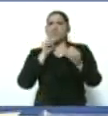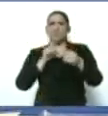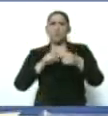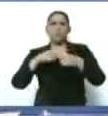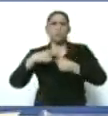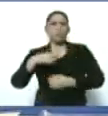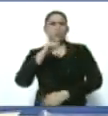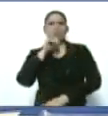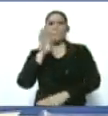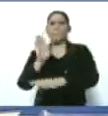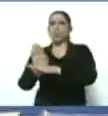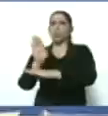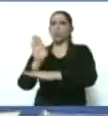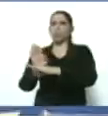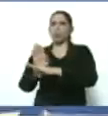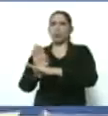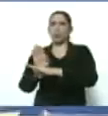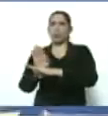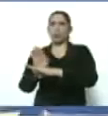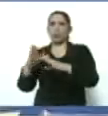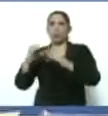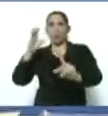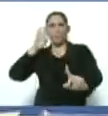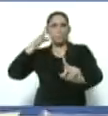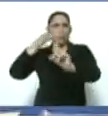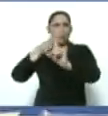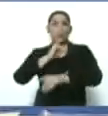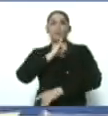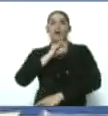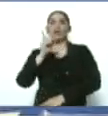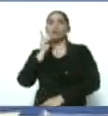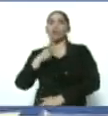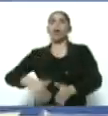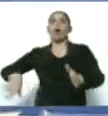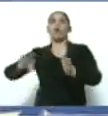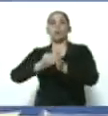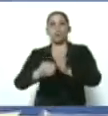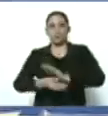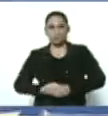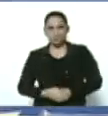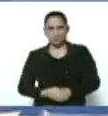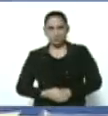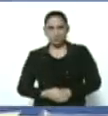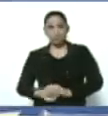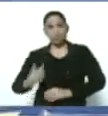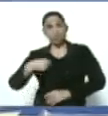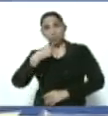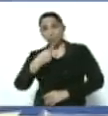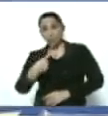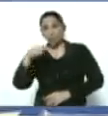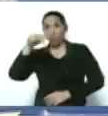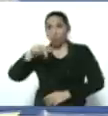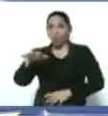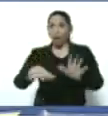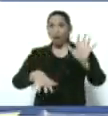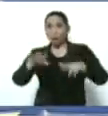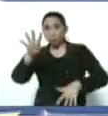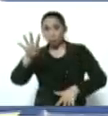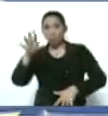los protegen. Y todo a punto a Iván Duque otra vez. Lo estoy diciendo hoy, 14 de mayo.